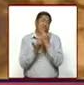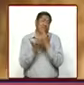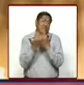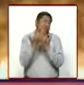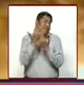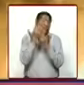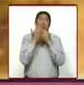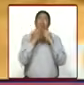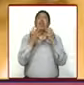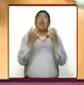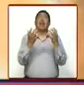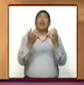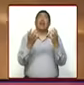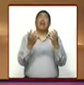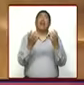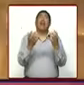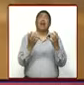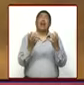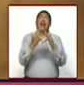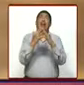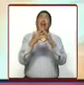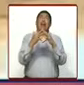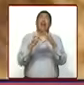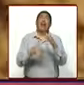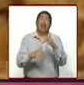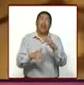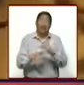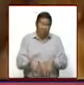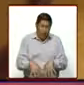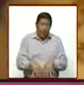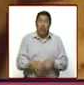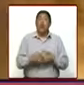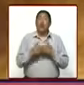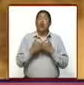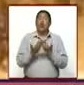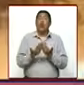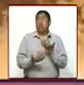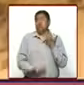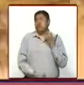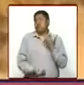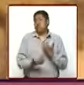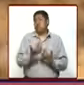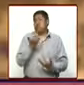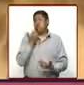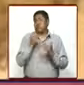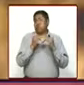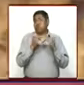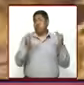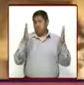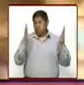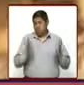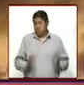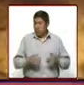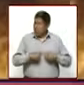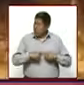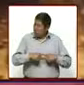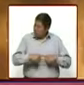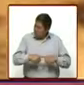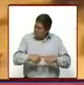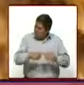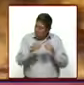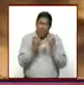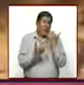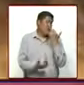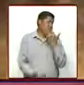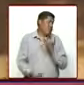ven resignados, impotentes, con mucho dolor, cómo el fuego va consumiendo sus viviendas y siguen devorando